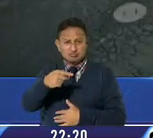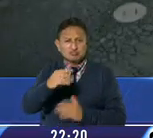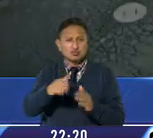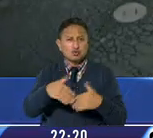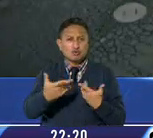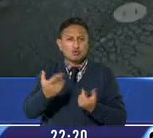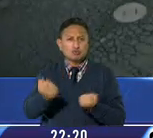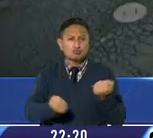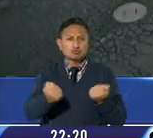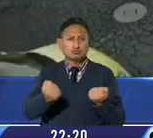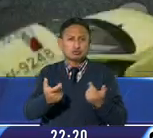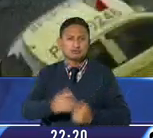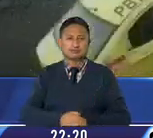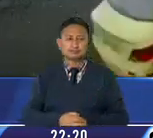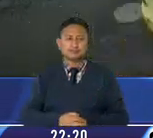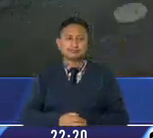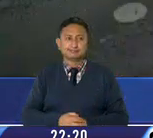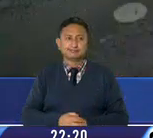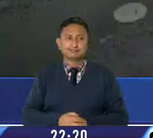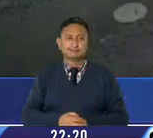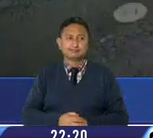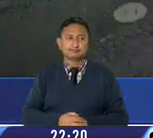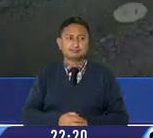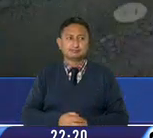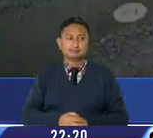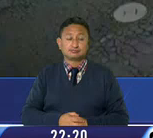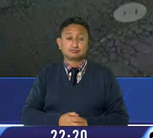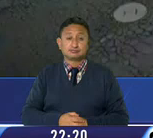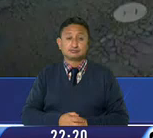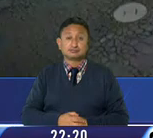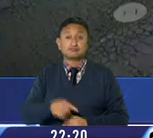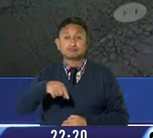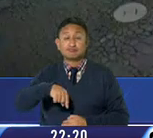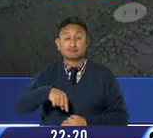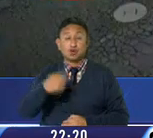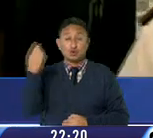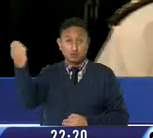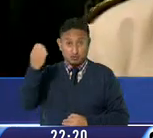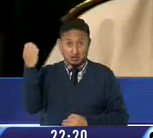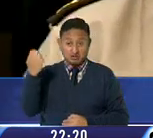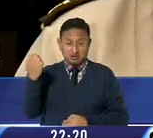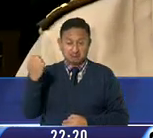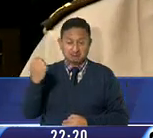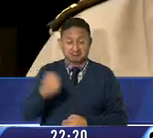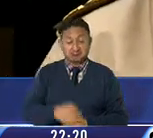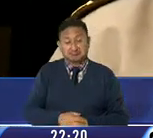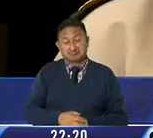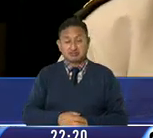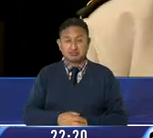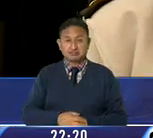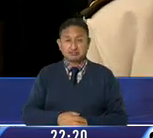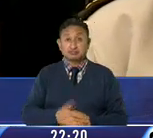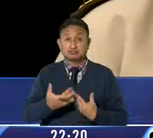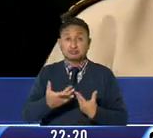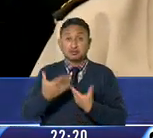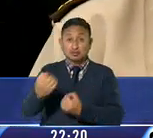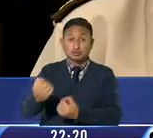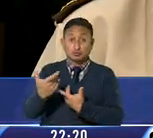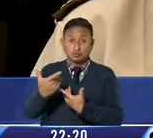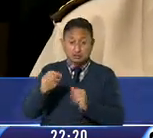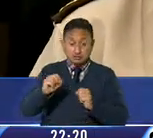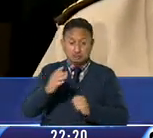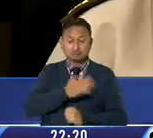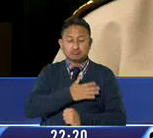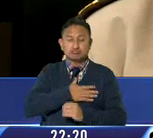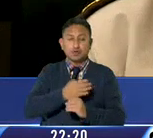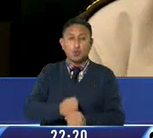la delincuencia, a cuyo accionar ni el estado de excepción les espanta. Ante la noticia del delito, nosotros tenemos la obligación de